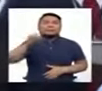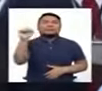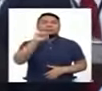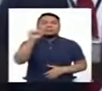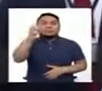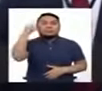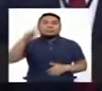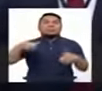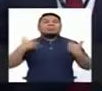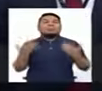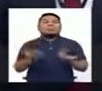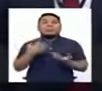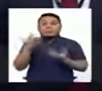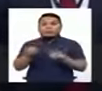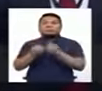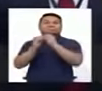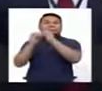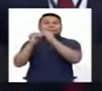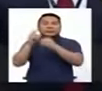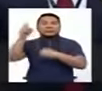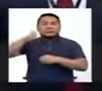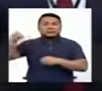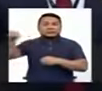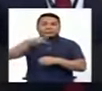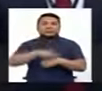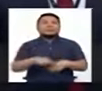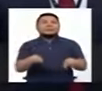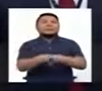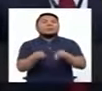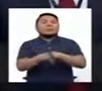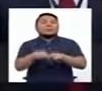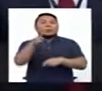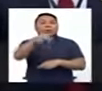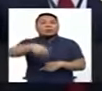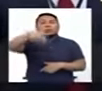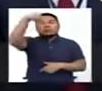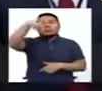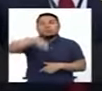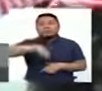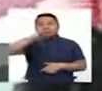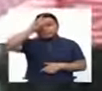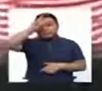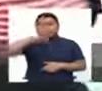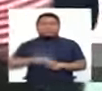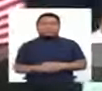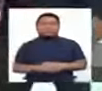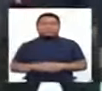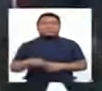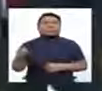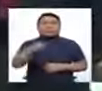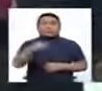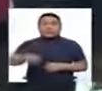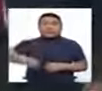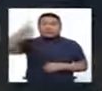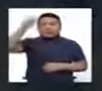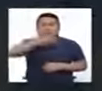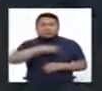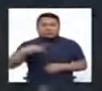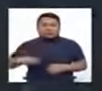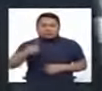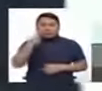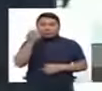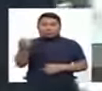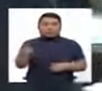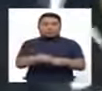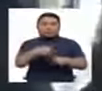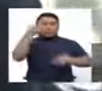56.000 soles para poder cumplir estos requerimientos. Lo mismo que en el norte del Perú. Los titulares de Educación Idel Bexler y